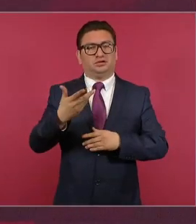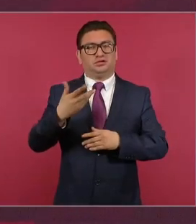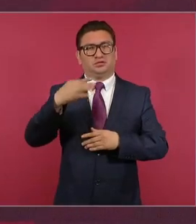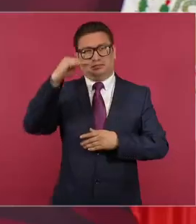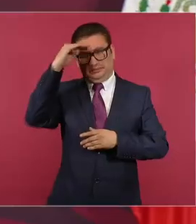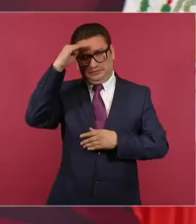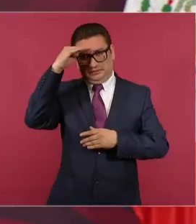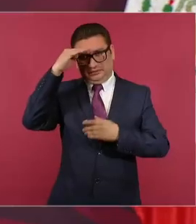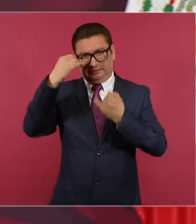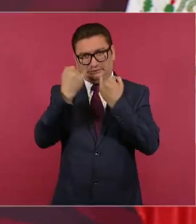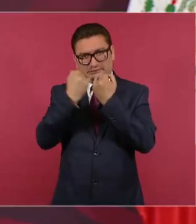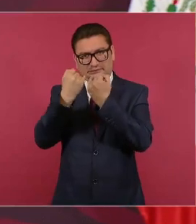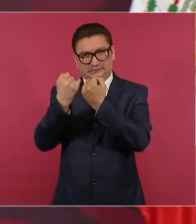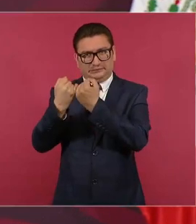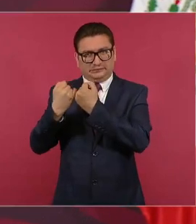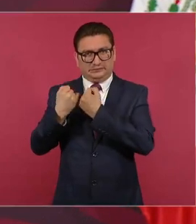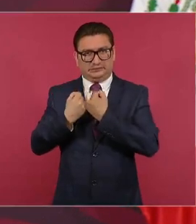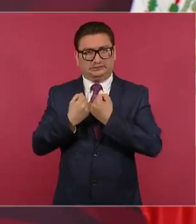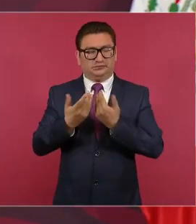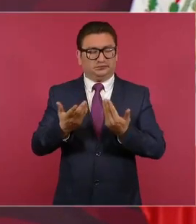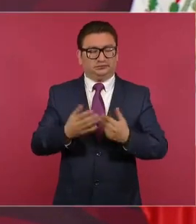piensan de esa forma,